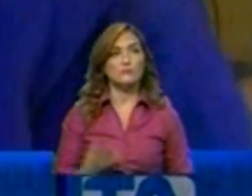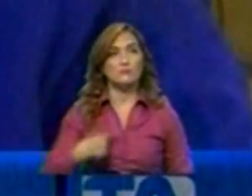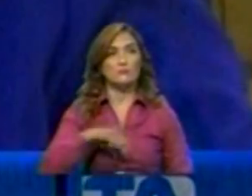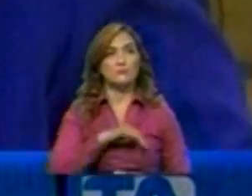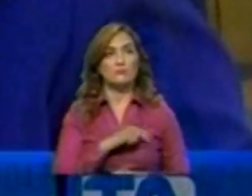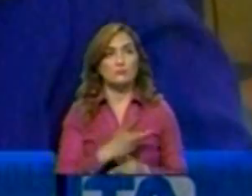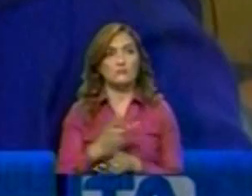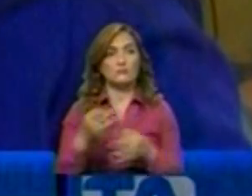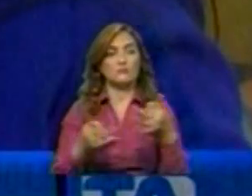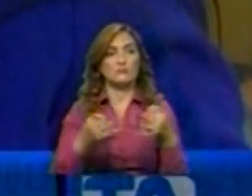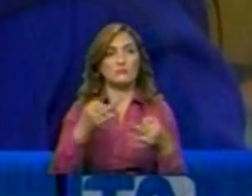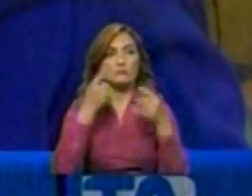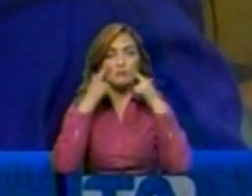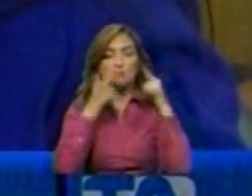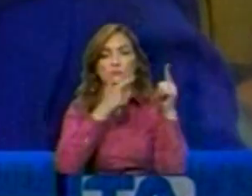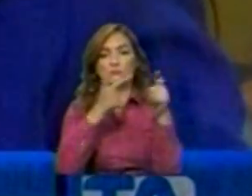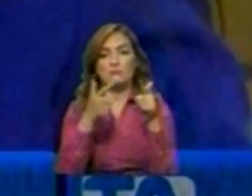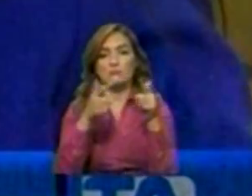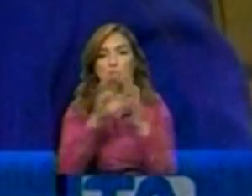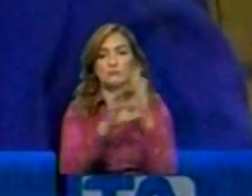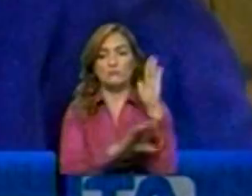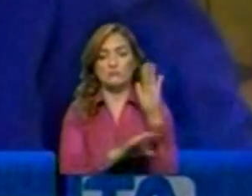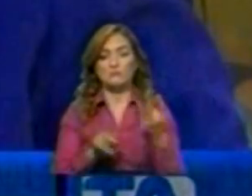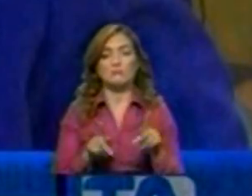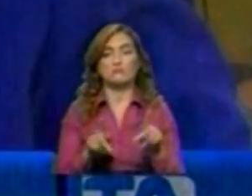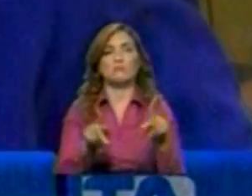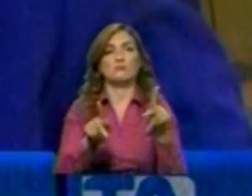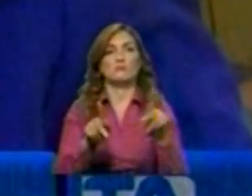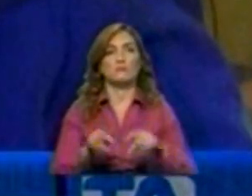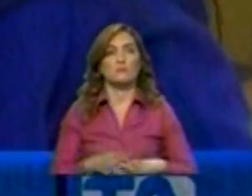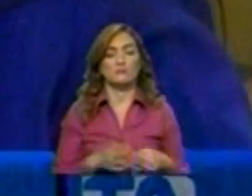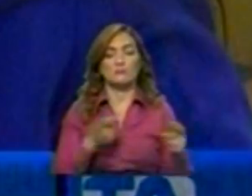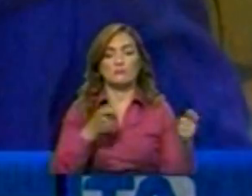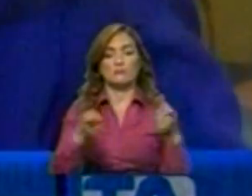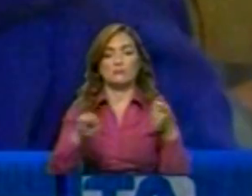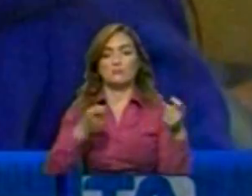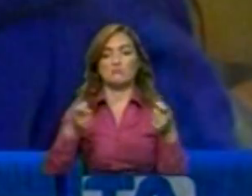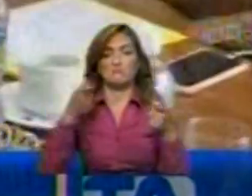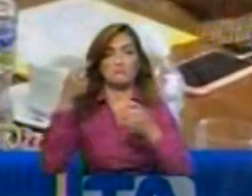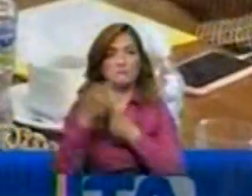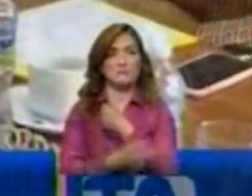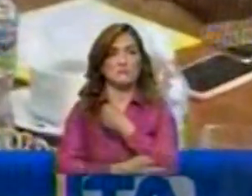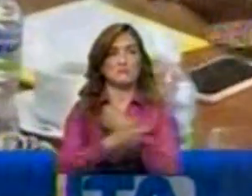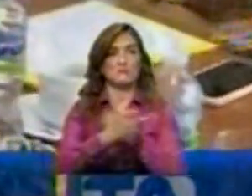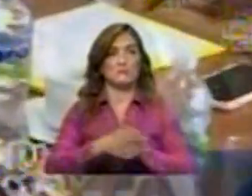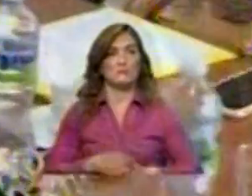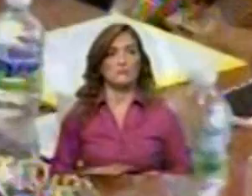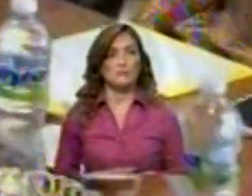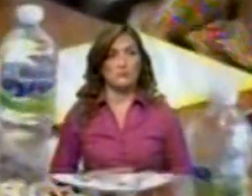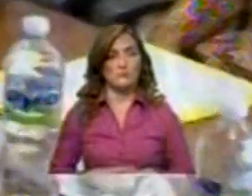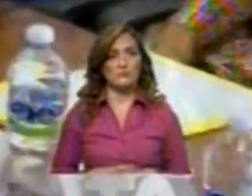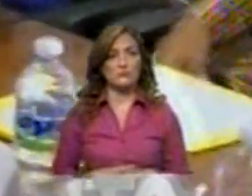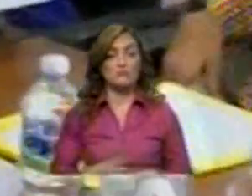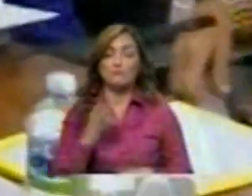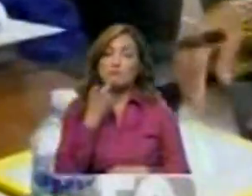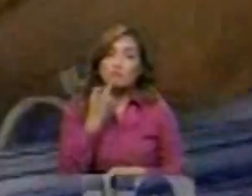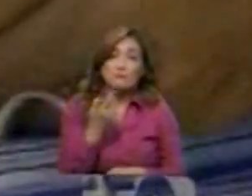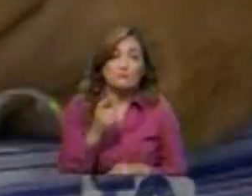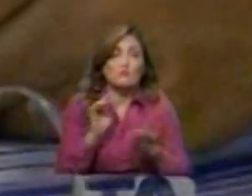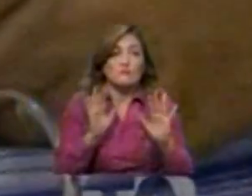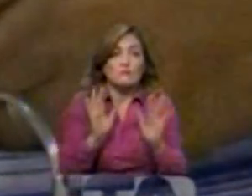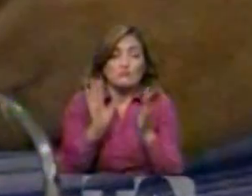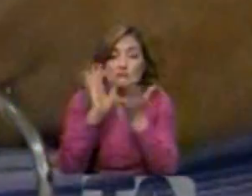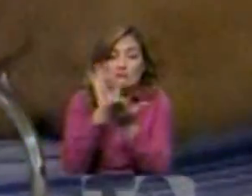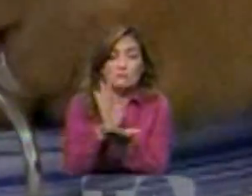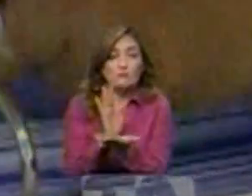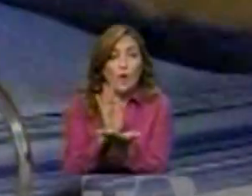que la Constitución nos permite, que es el control disciplinario. Al respecto, manifestó que se está tomando la